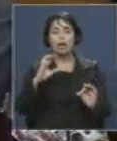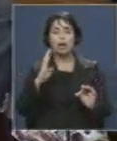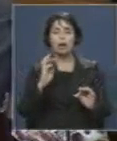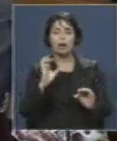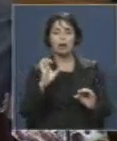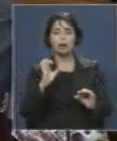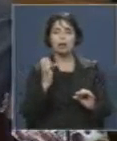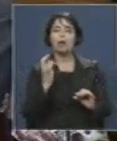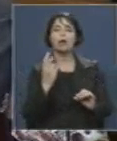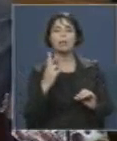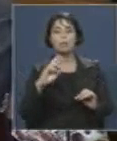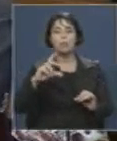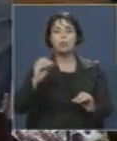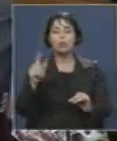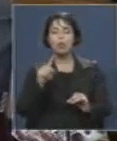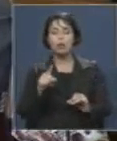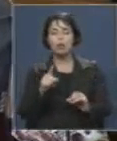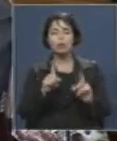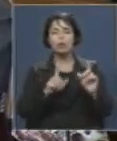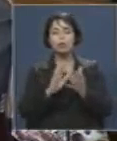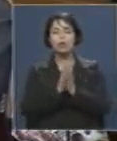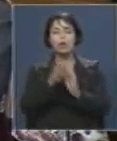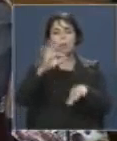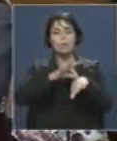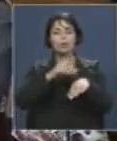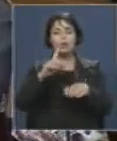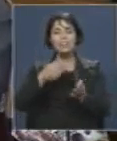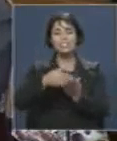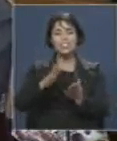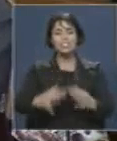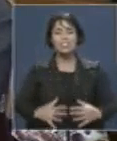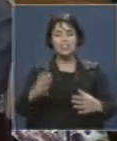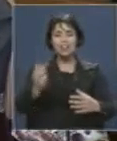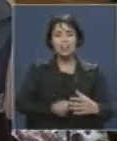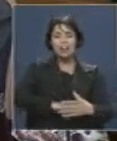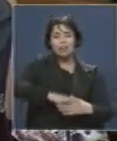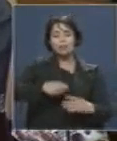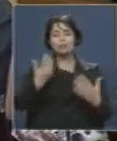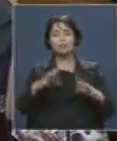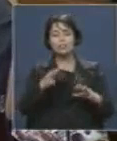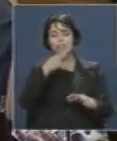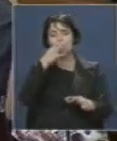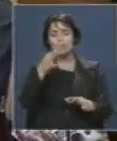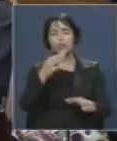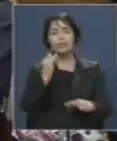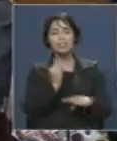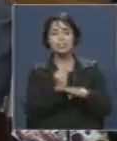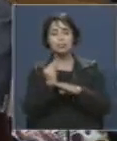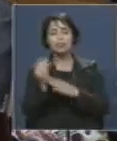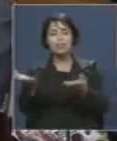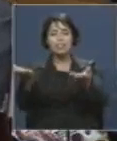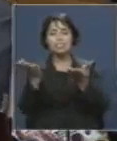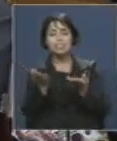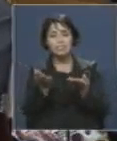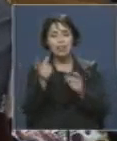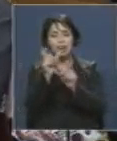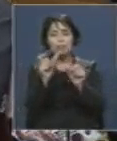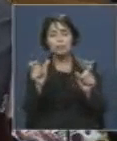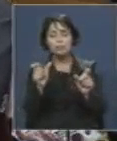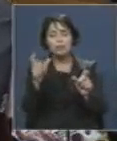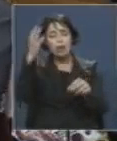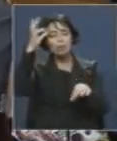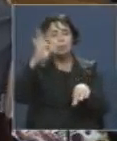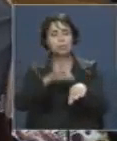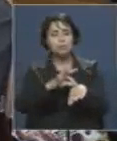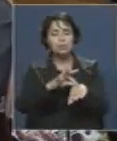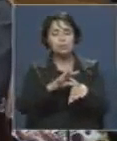Burgos, para los casos donde todos los médicos son objetores, ya están establecidos. Y por lo tanto, la institución que recibe a la paciente que requiera